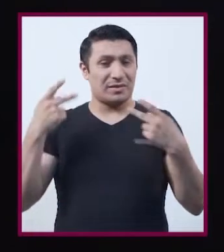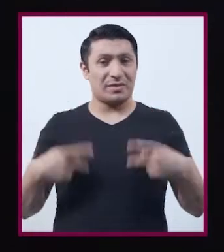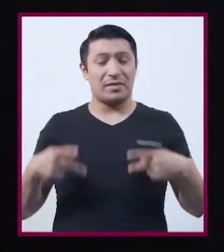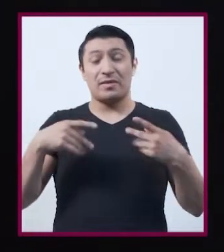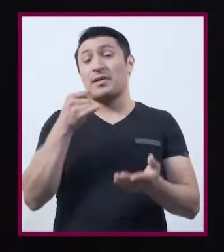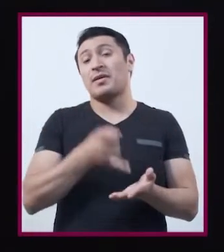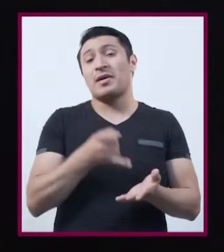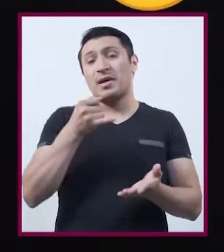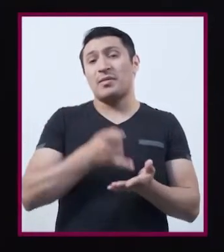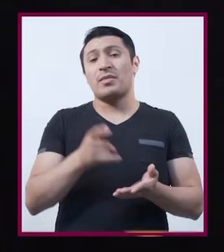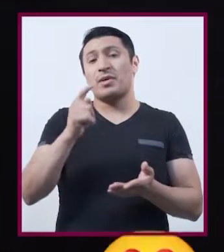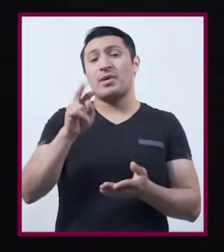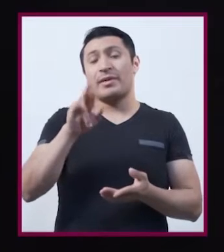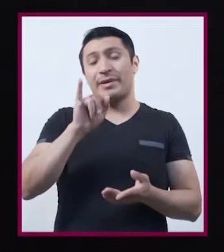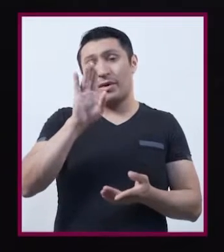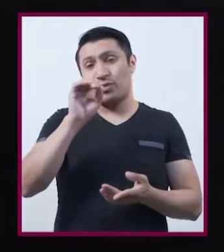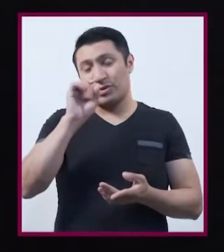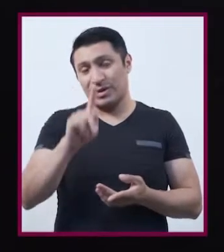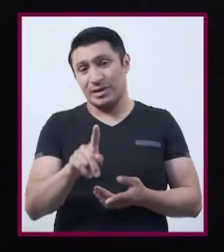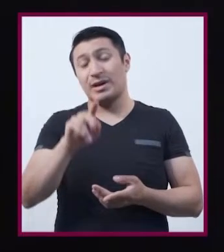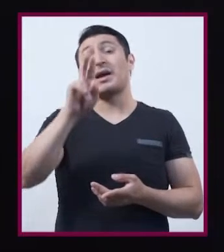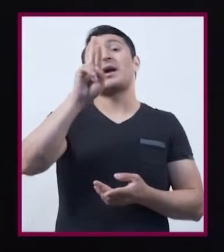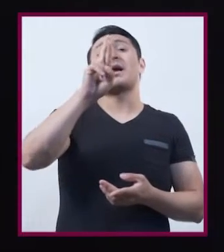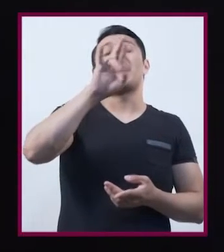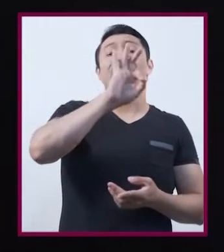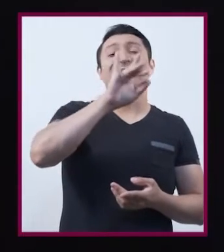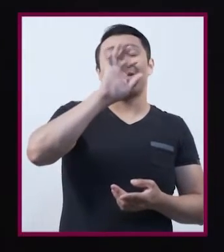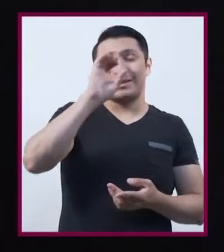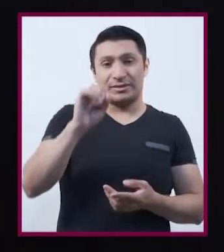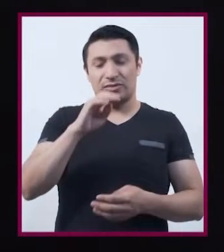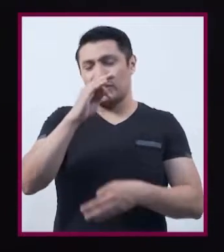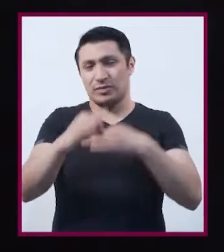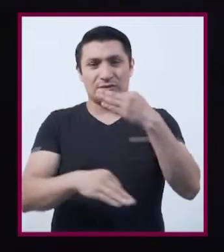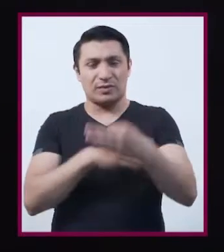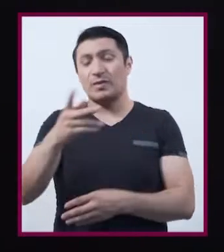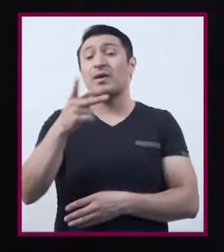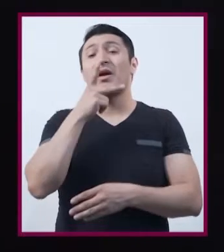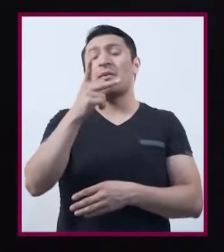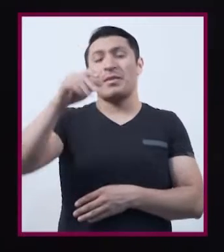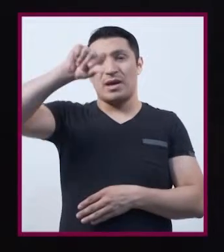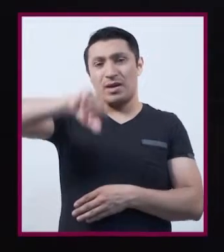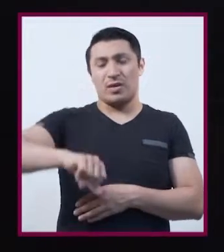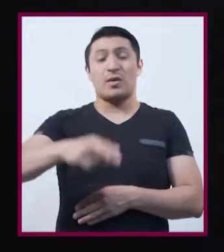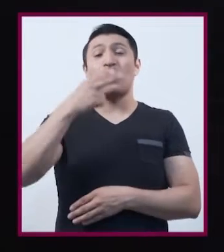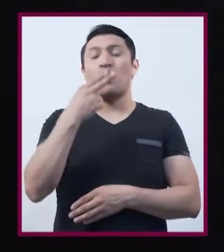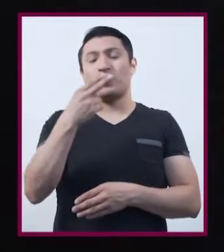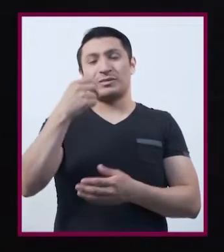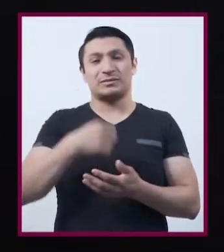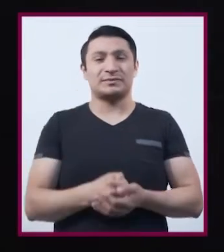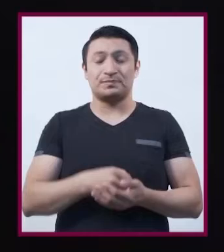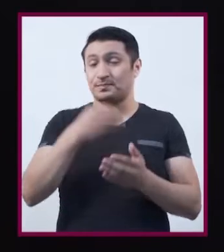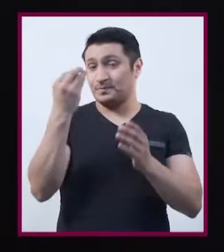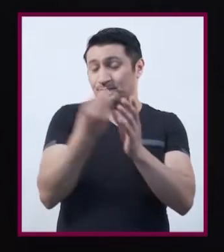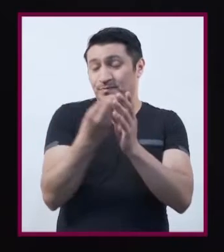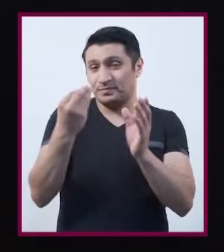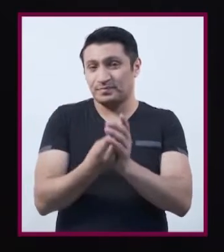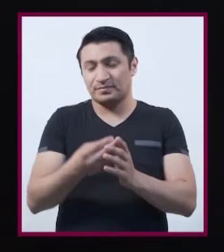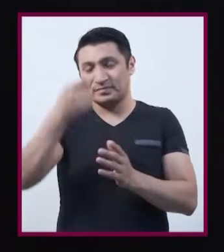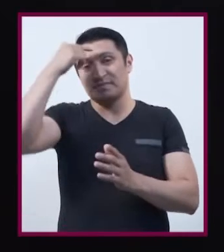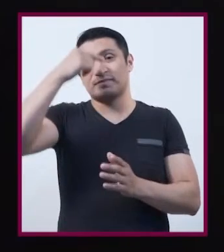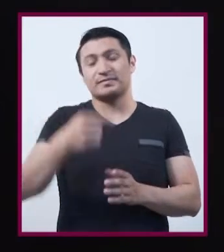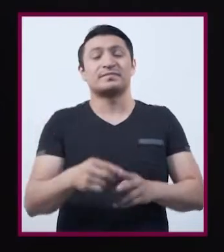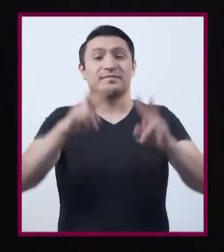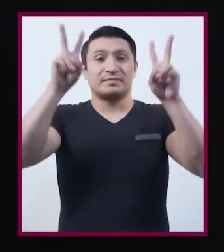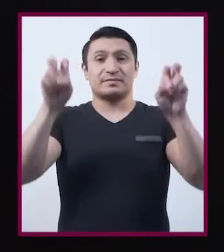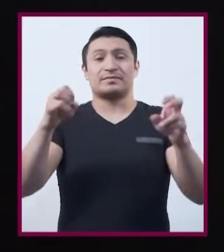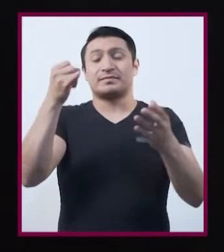concepto. El tesoro de todas y todos. Impuesto, tributar y fisco, entre otras por el estilo, son palabras que hoy